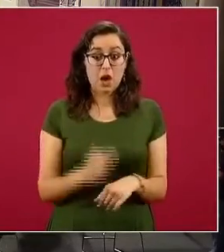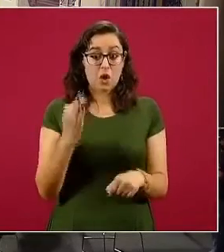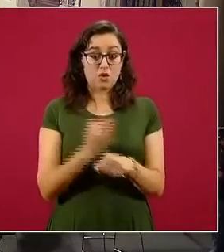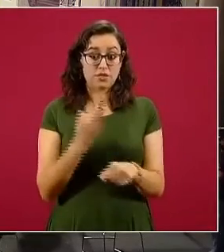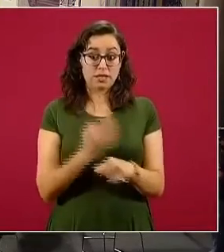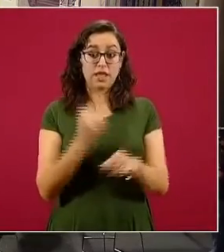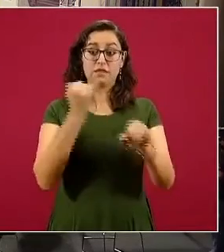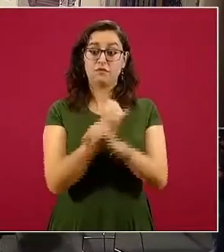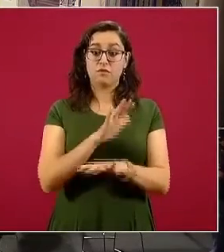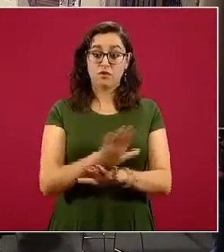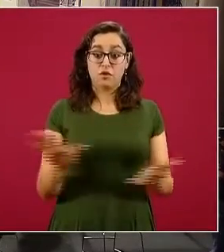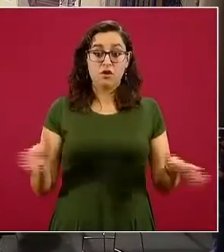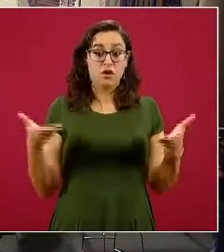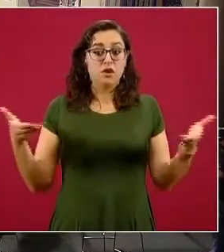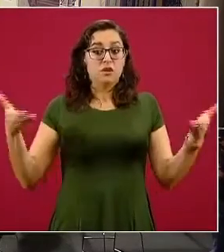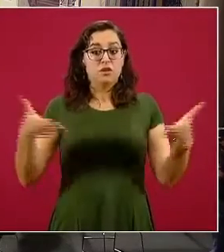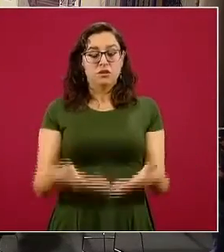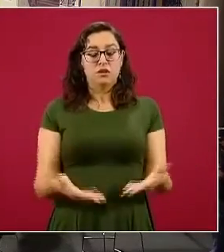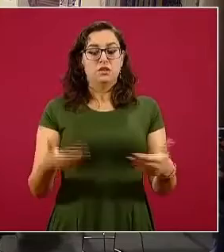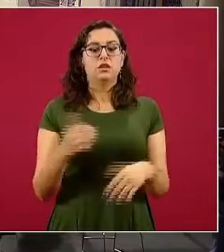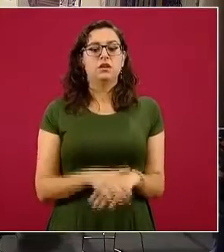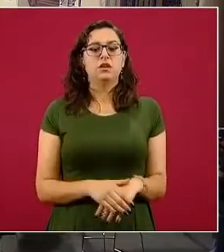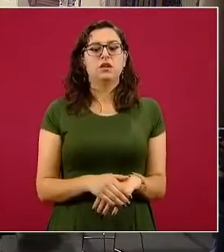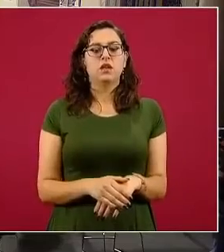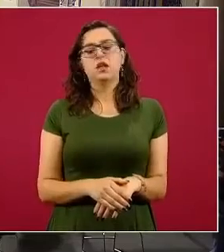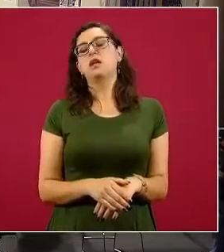datos para esta conferencia vespertina número